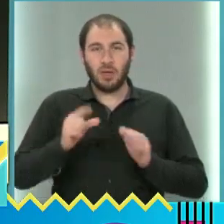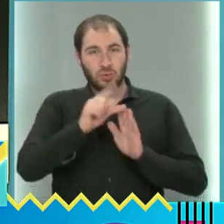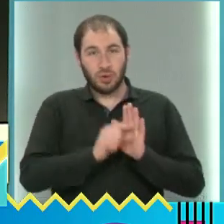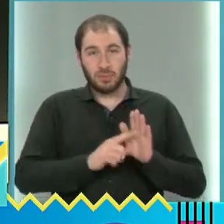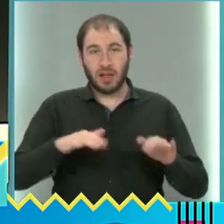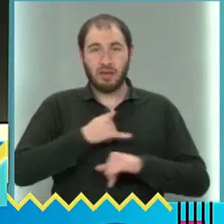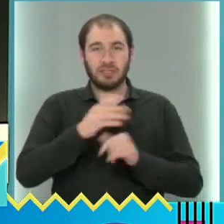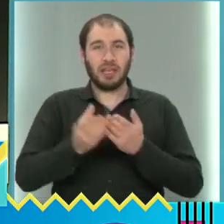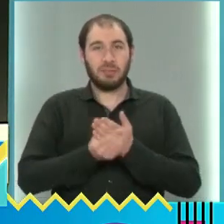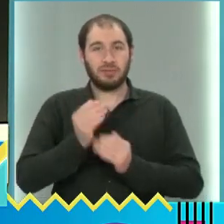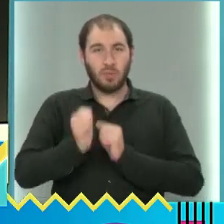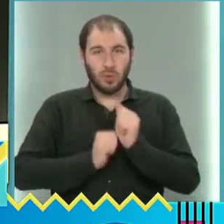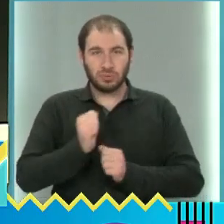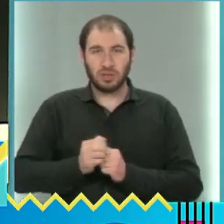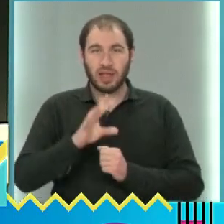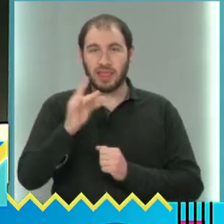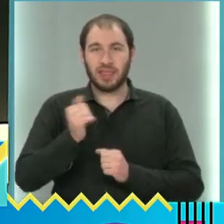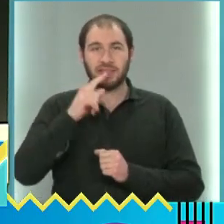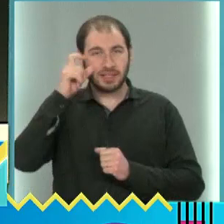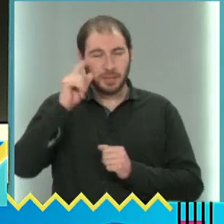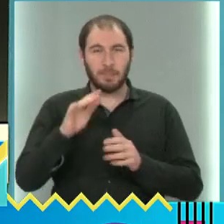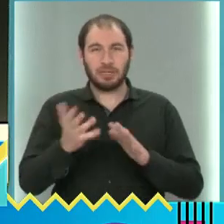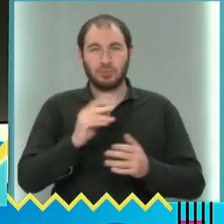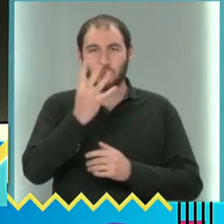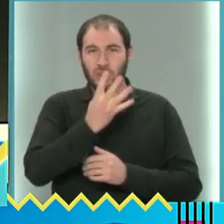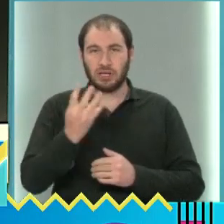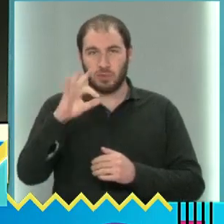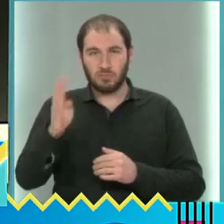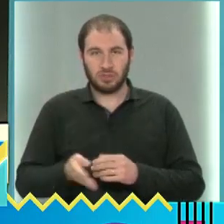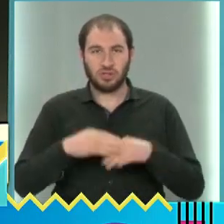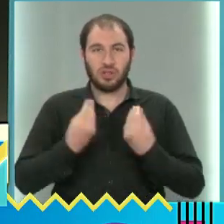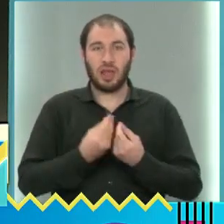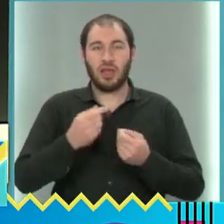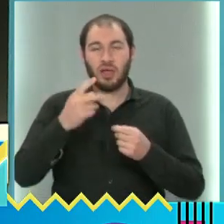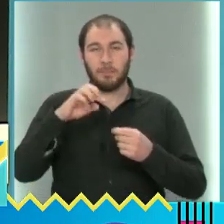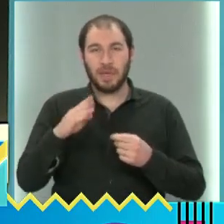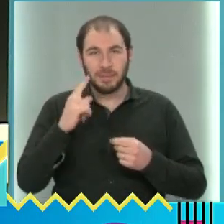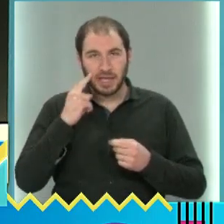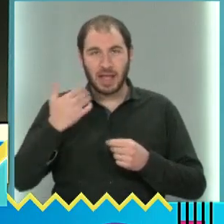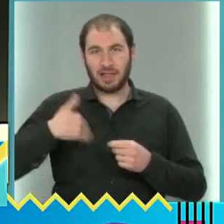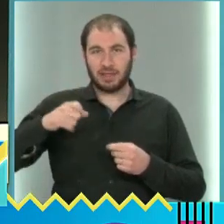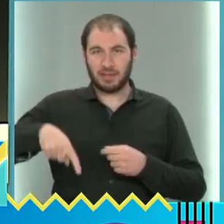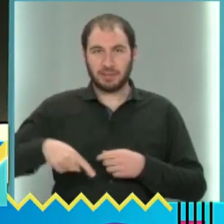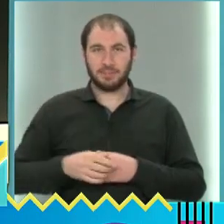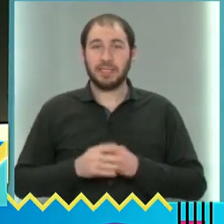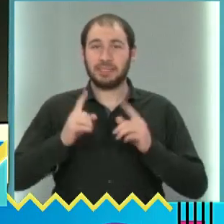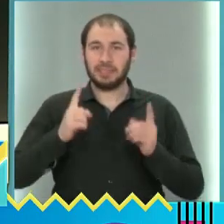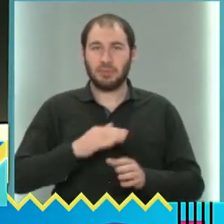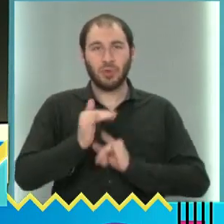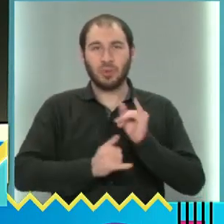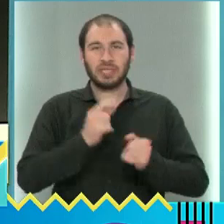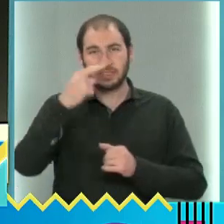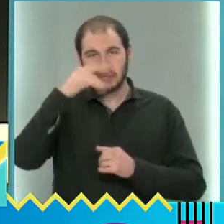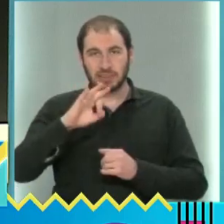dio el ministro de Producción, Dante Sica, representan el 44% del Producto Bruto Interno del país y también explican